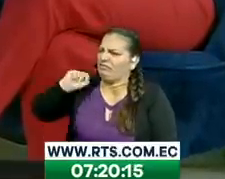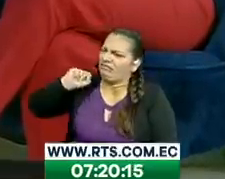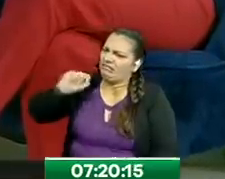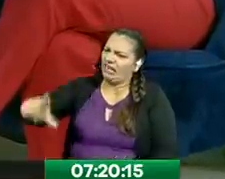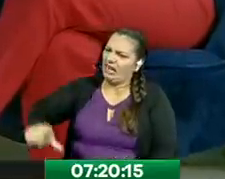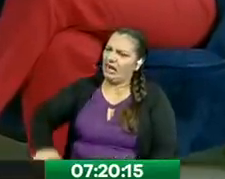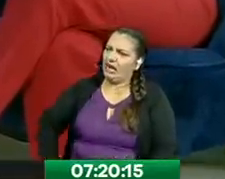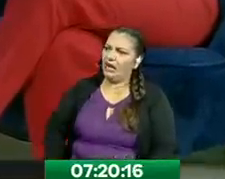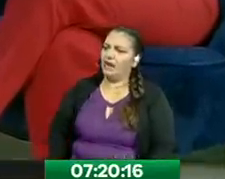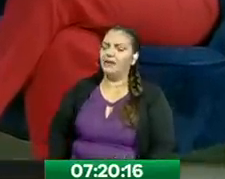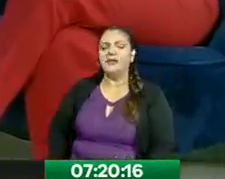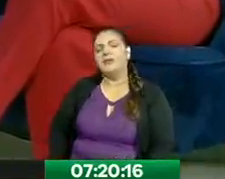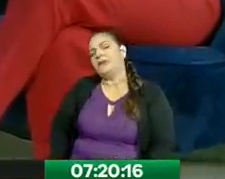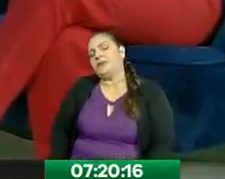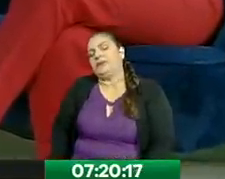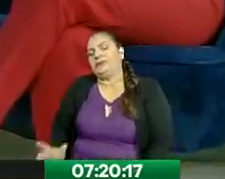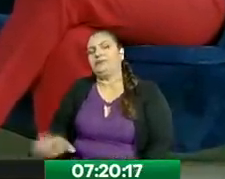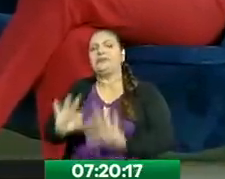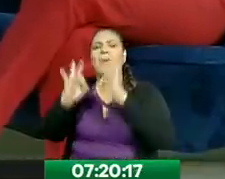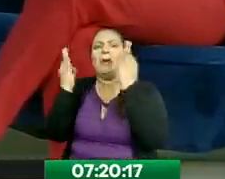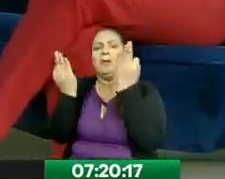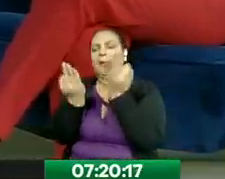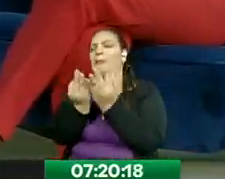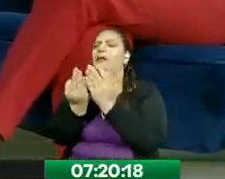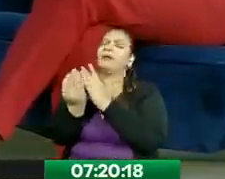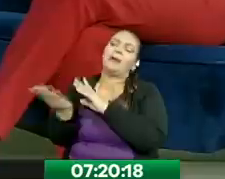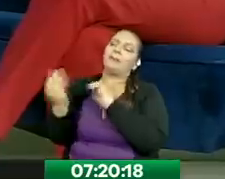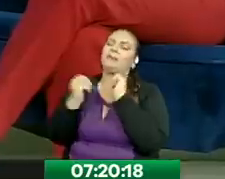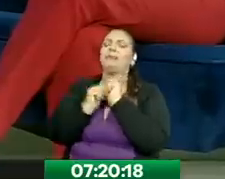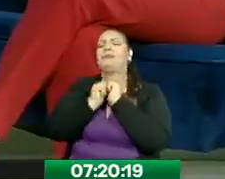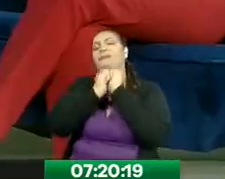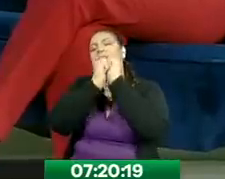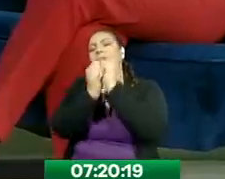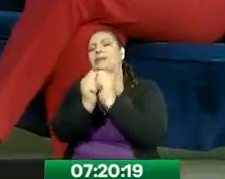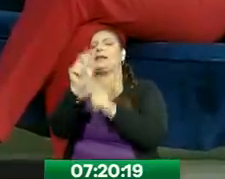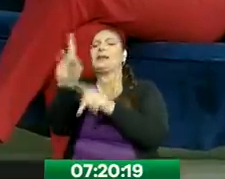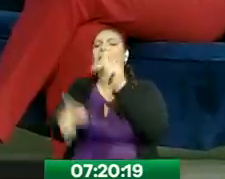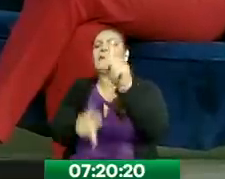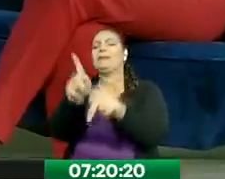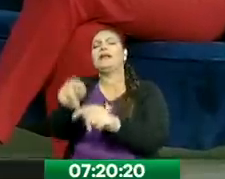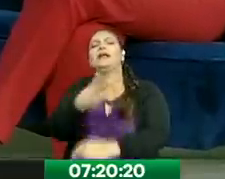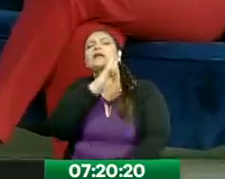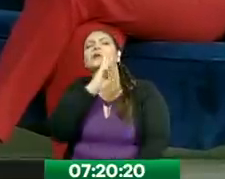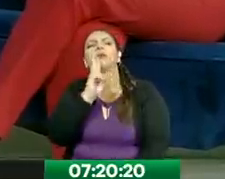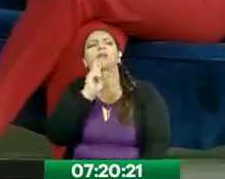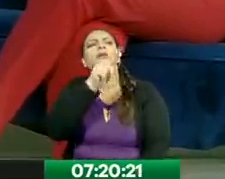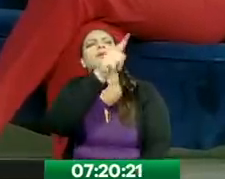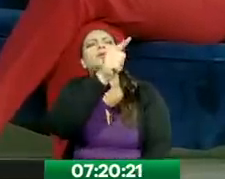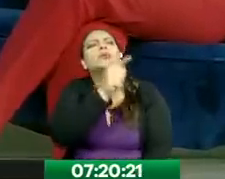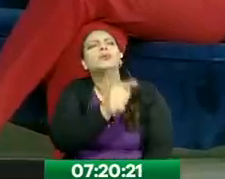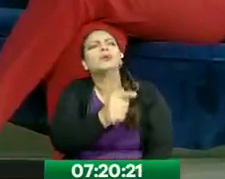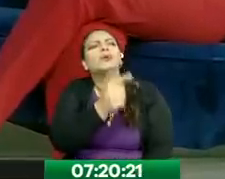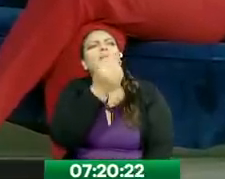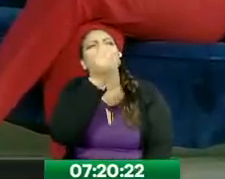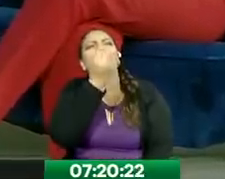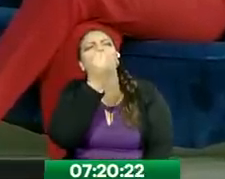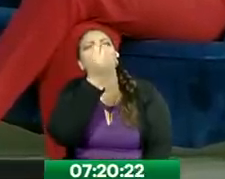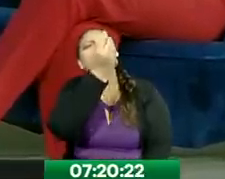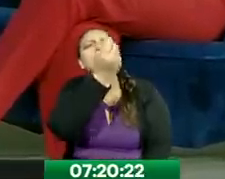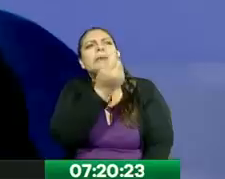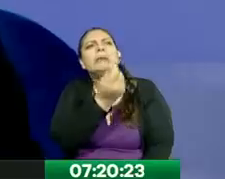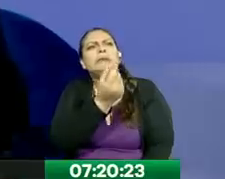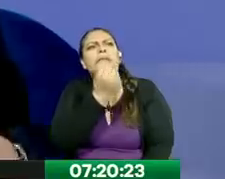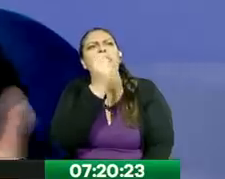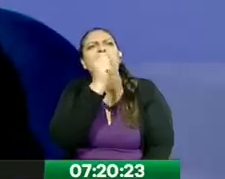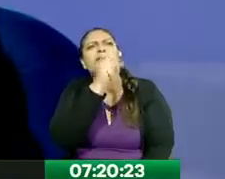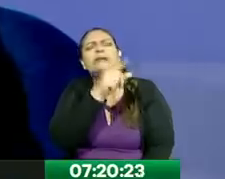vaya quiera disfrutar en familia pero los costos sean exorbitantes y no se tenga que quedar mirando y no degustar de los manjares en el mar por ejemplo en el tema de los